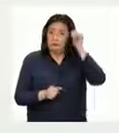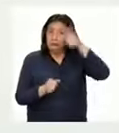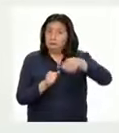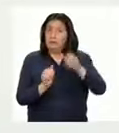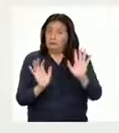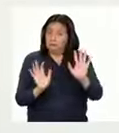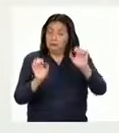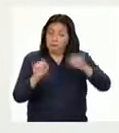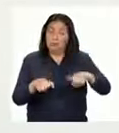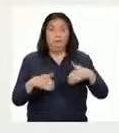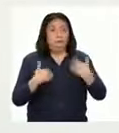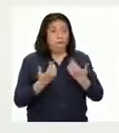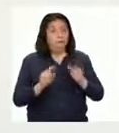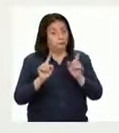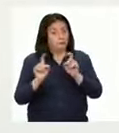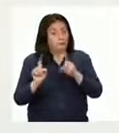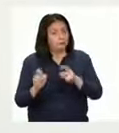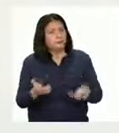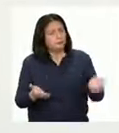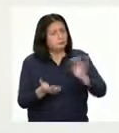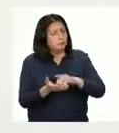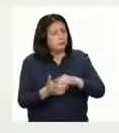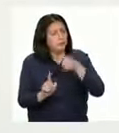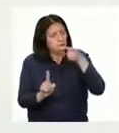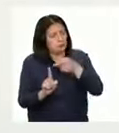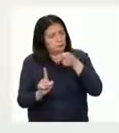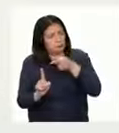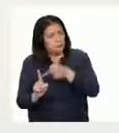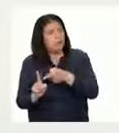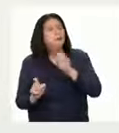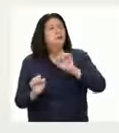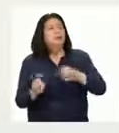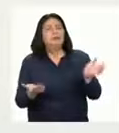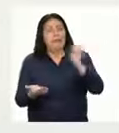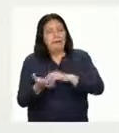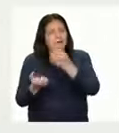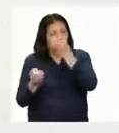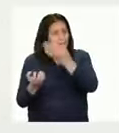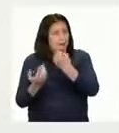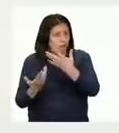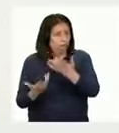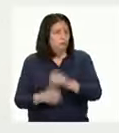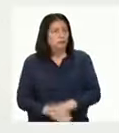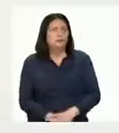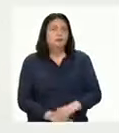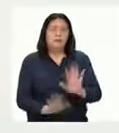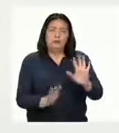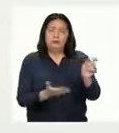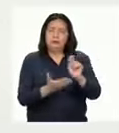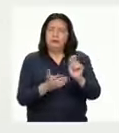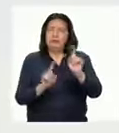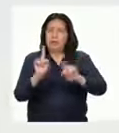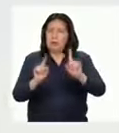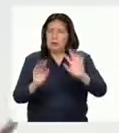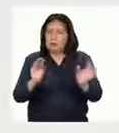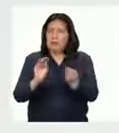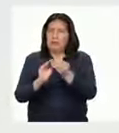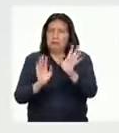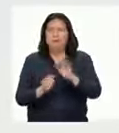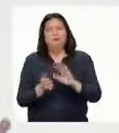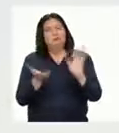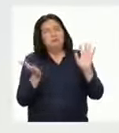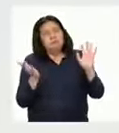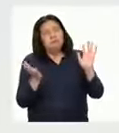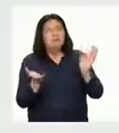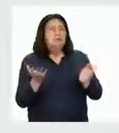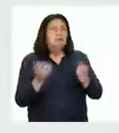recuerden que podemos hacer preguntas más específicas para obtener más datos. Anotemos algunas.